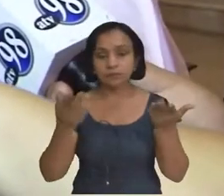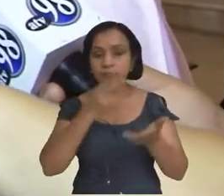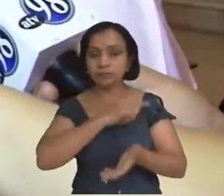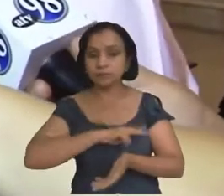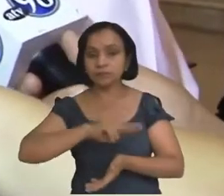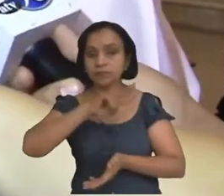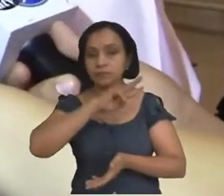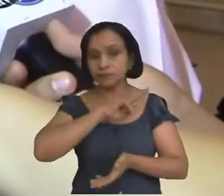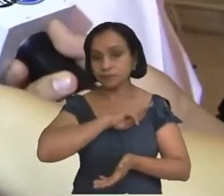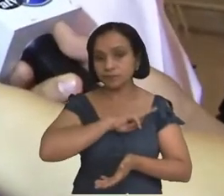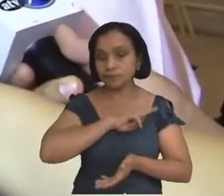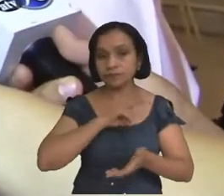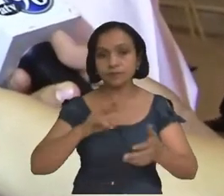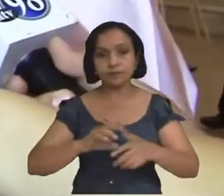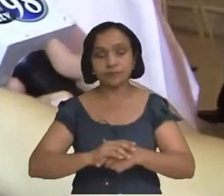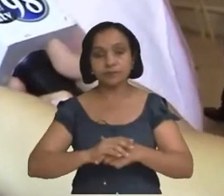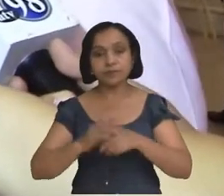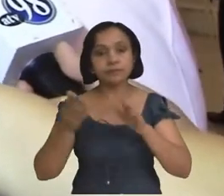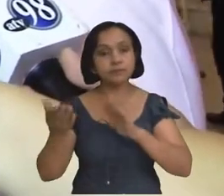son